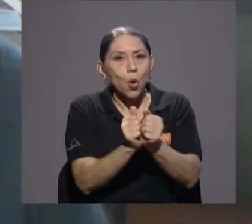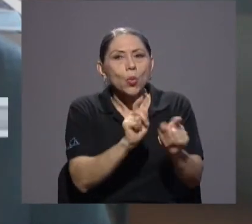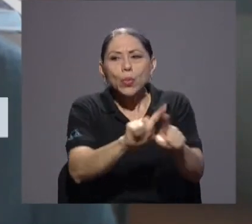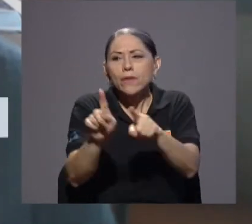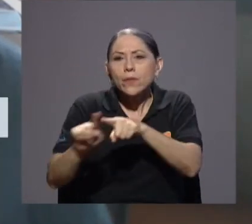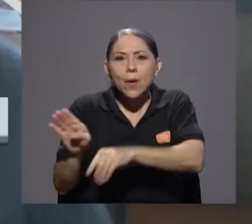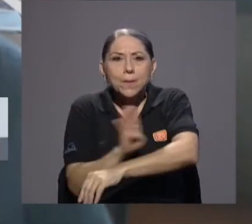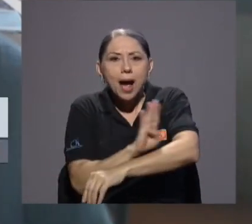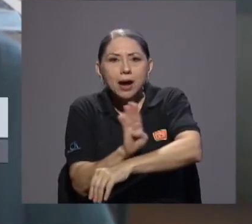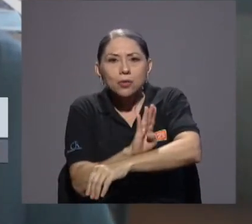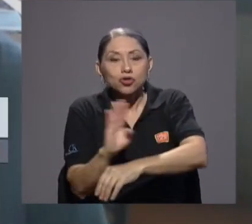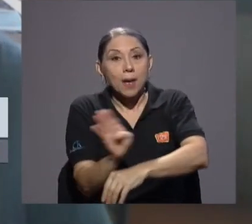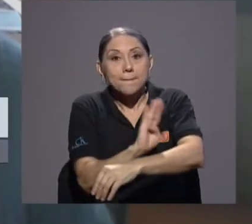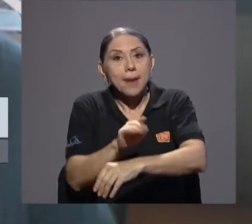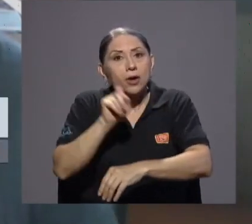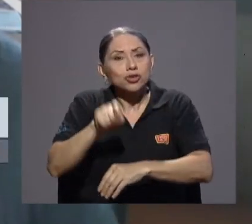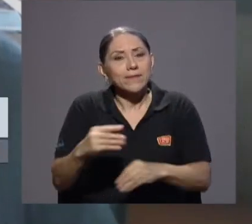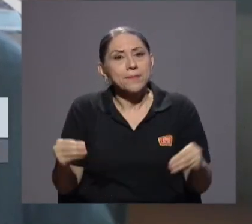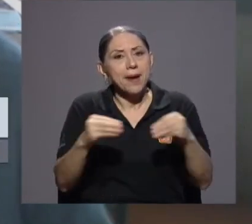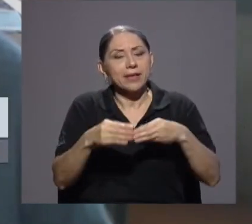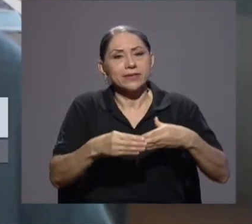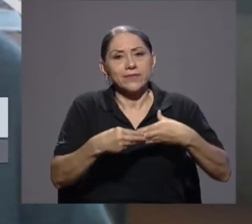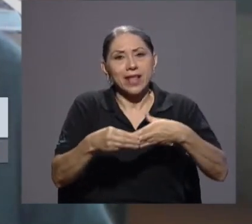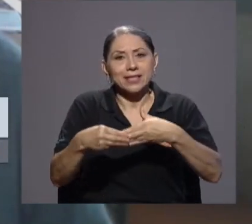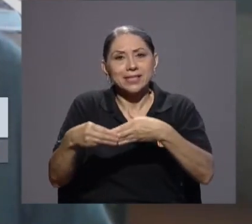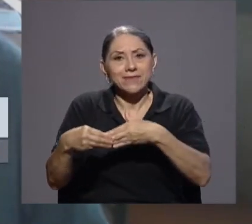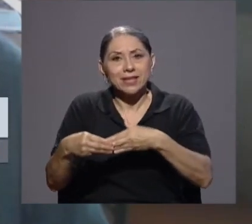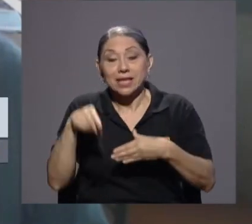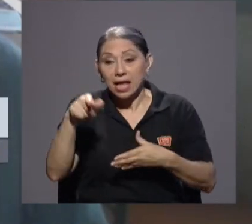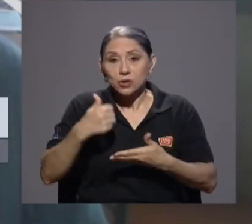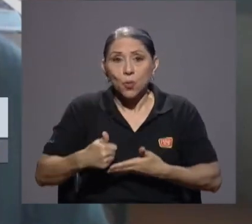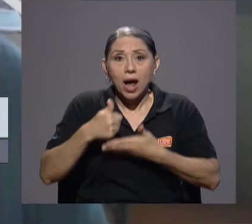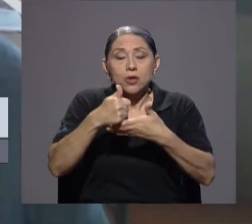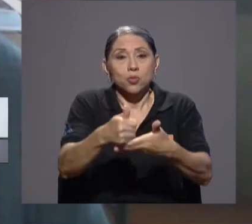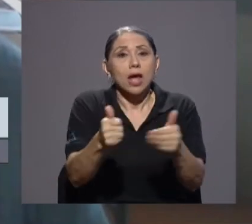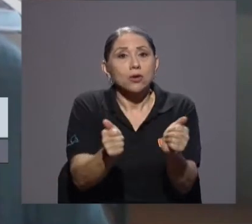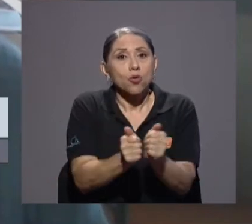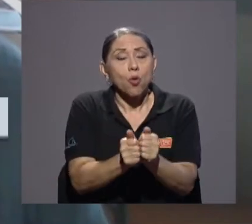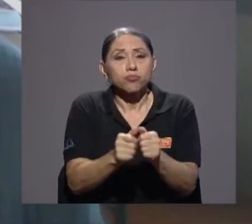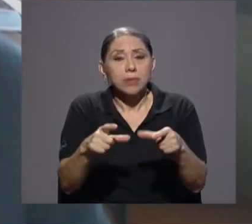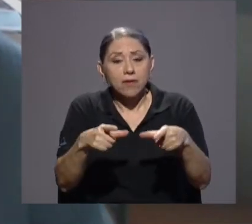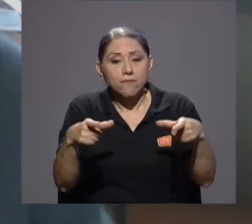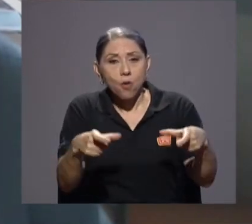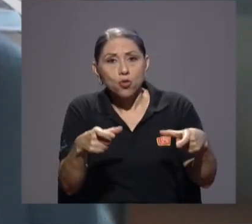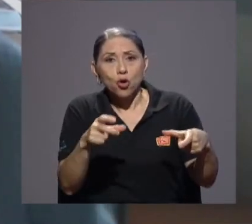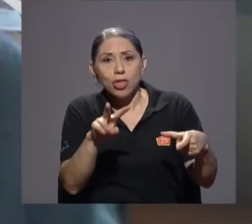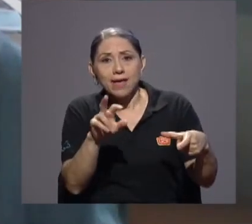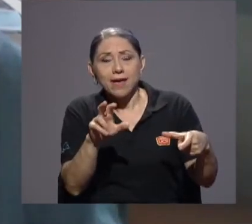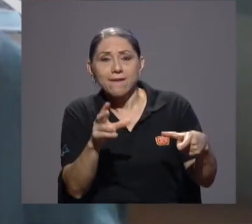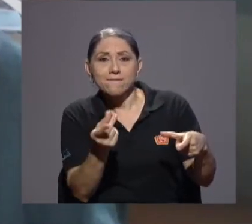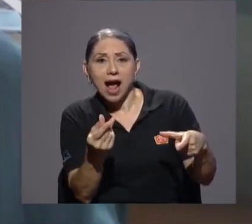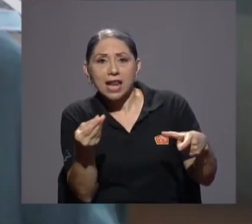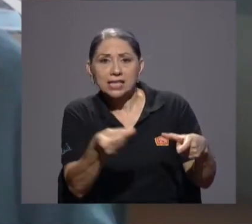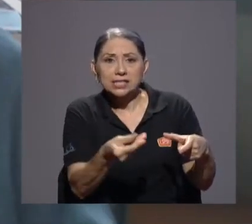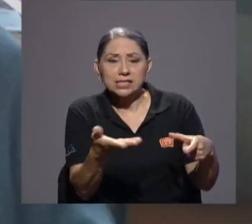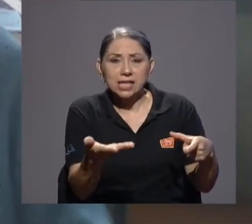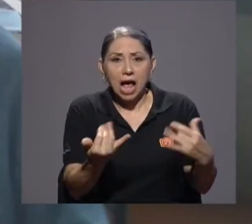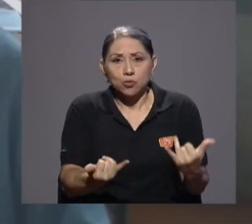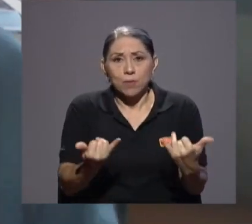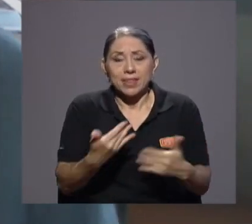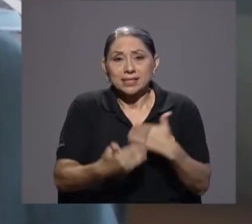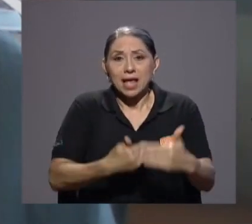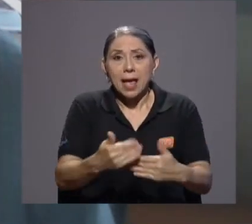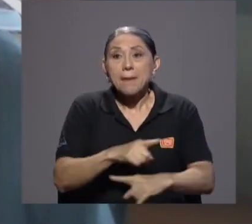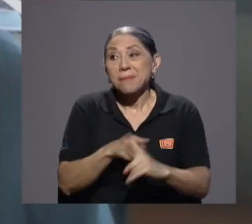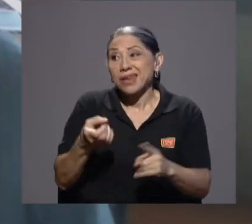ser mucho más flexibles. Esto va a ayudar el tema de fondo de avales que actualmente se está tramitando. Pero si los